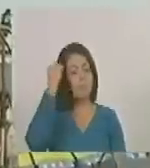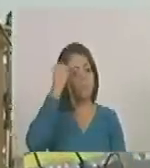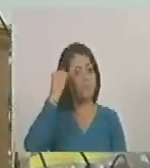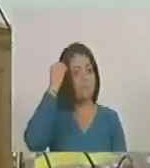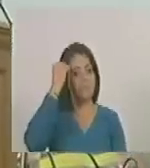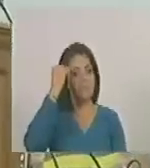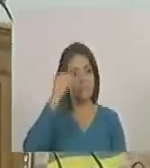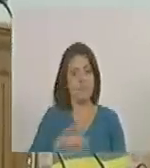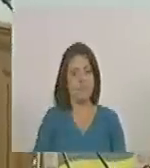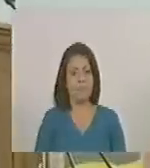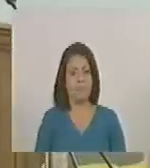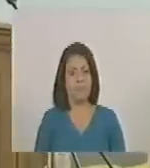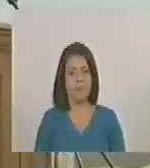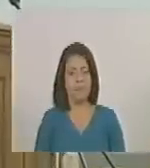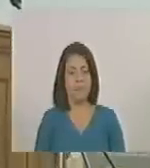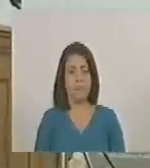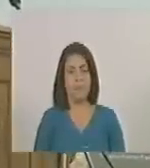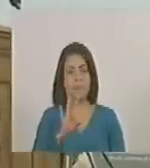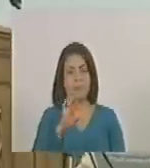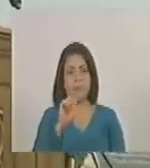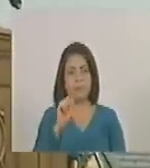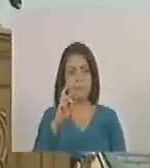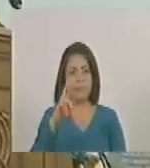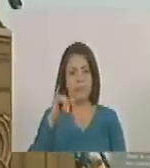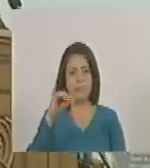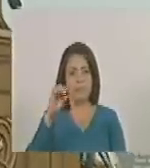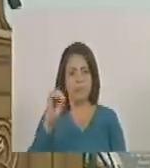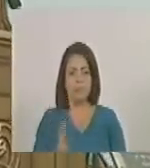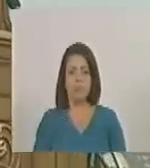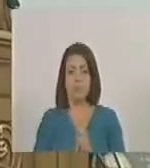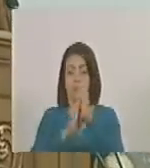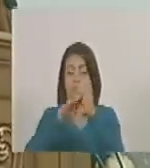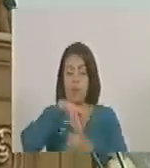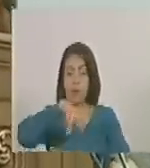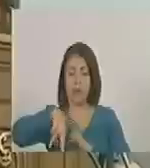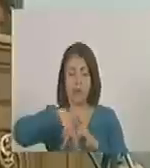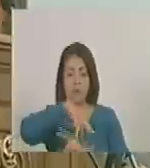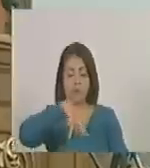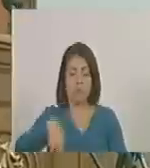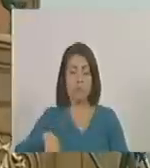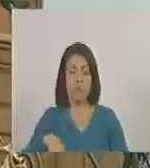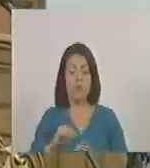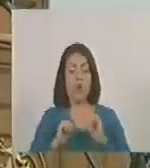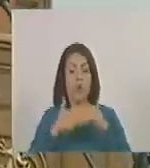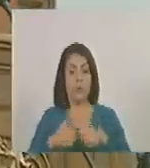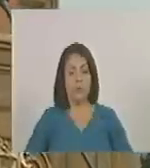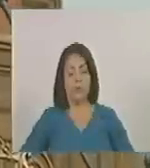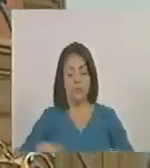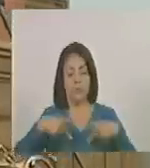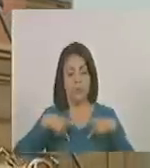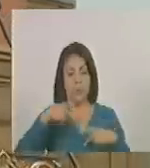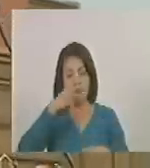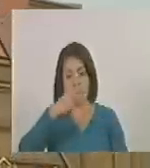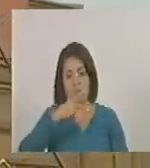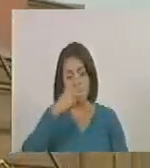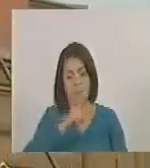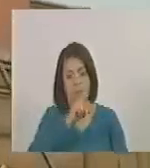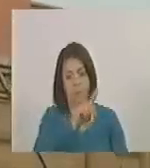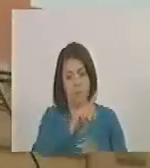considerando que Fabricio Ojeda fue un líder revolucionario quien inició su vida política en el año